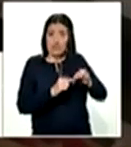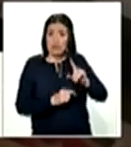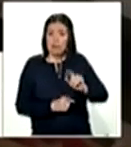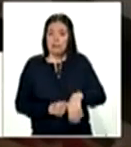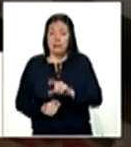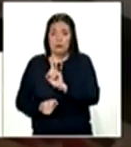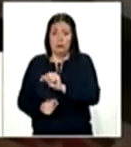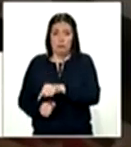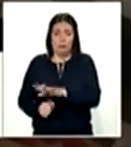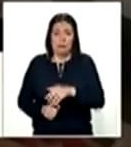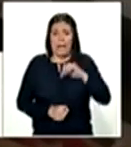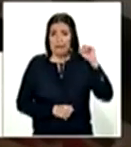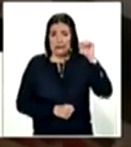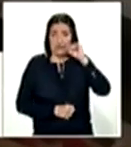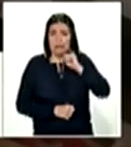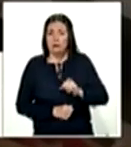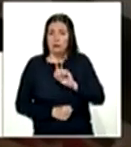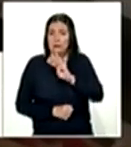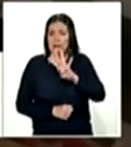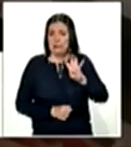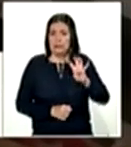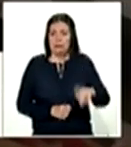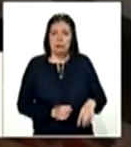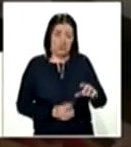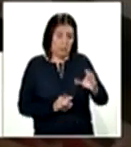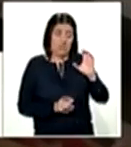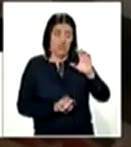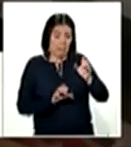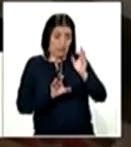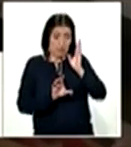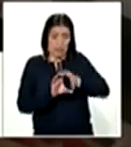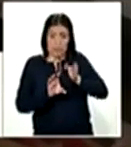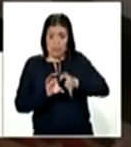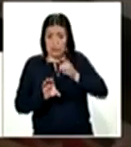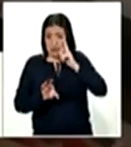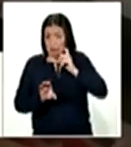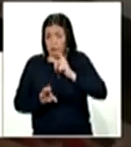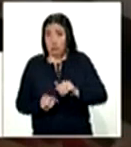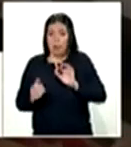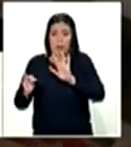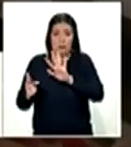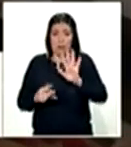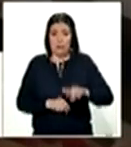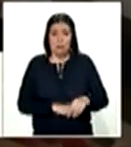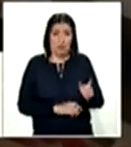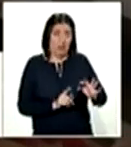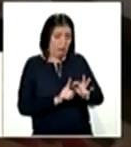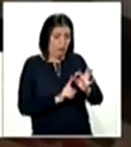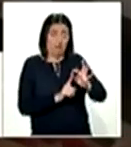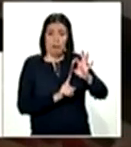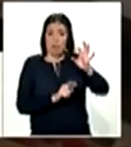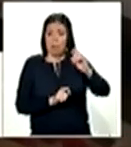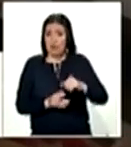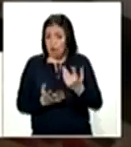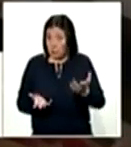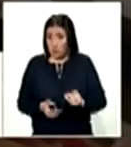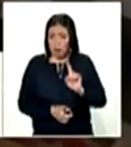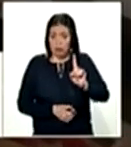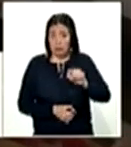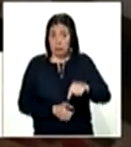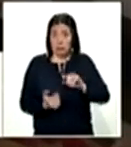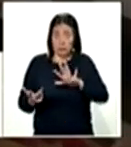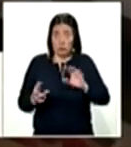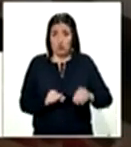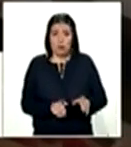zanahoria 45 céntimos el kilo. La cebolla cabeza roja está a 85 céntimos el kilo, el frijol verde canario 1 sol 80 y la